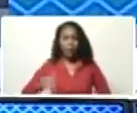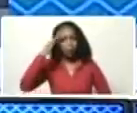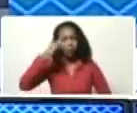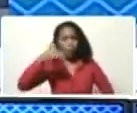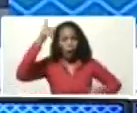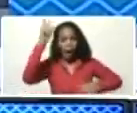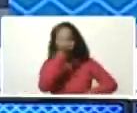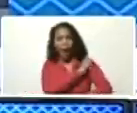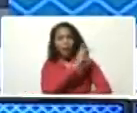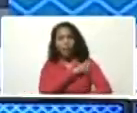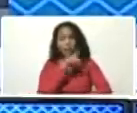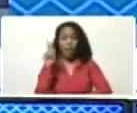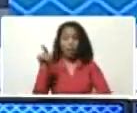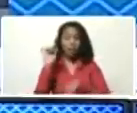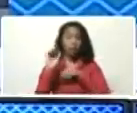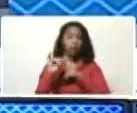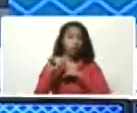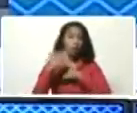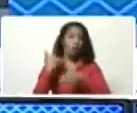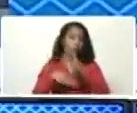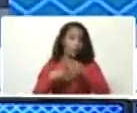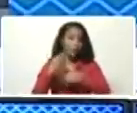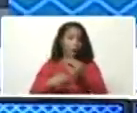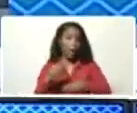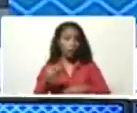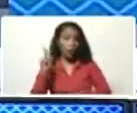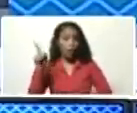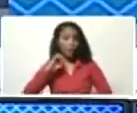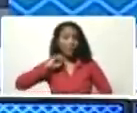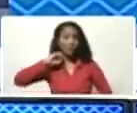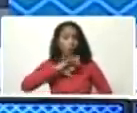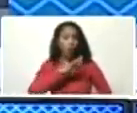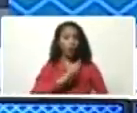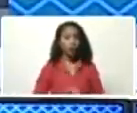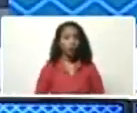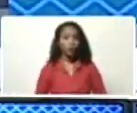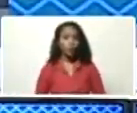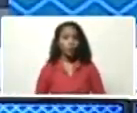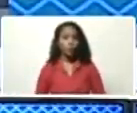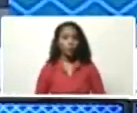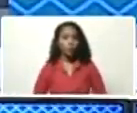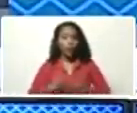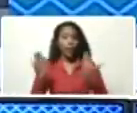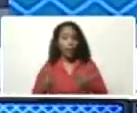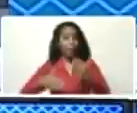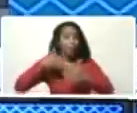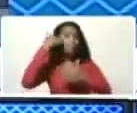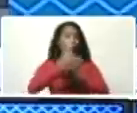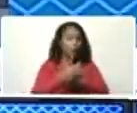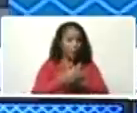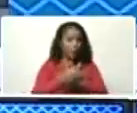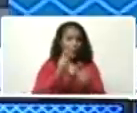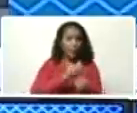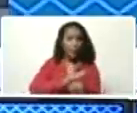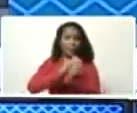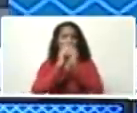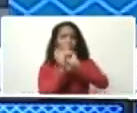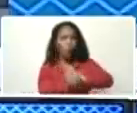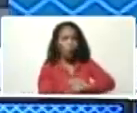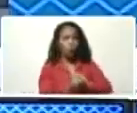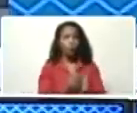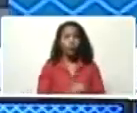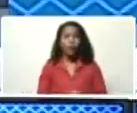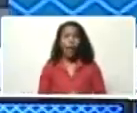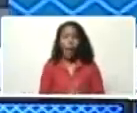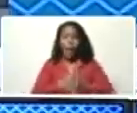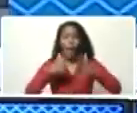así fue. Era la pugna histórica que después se transformó en